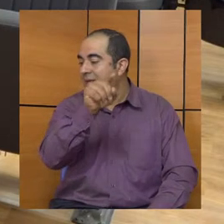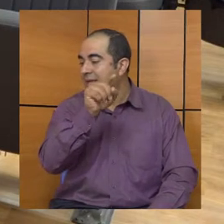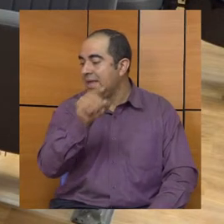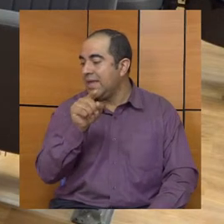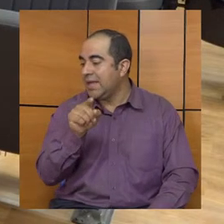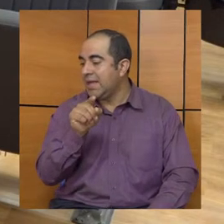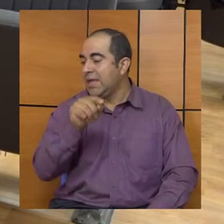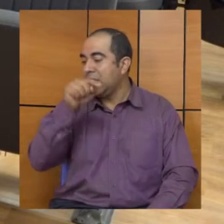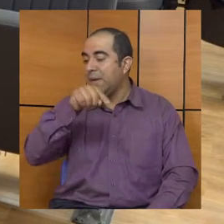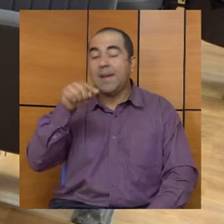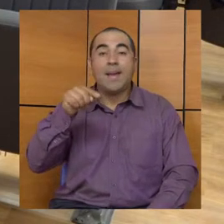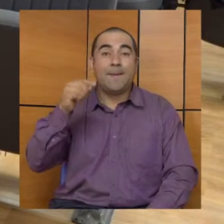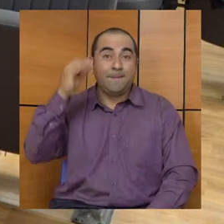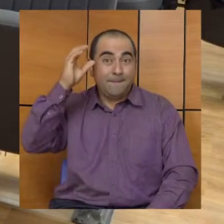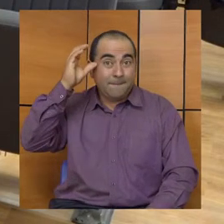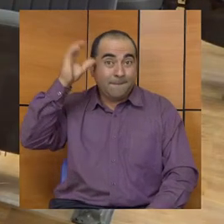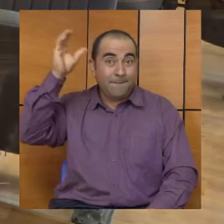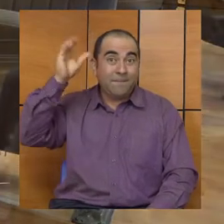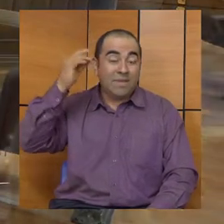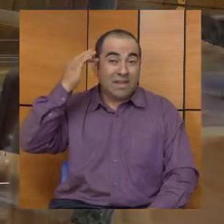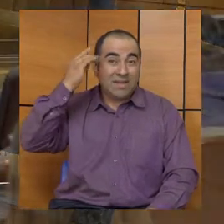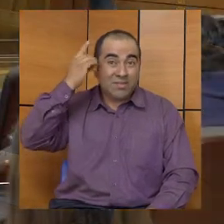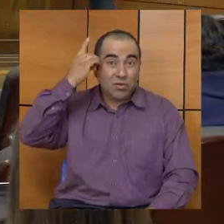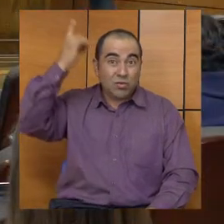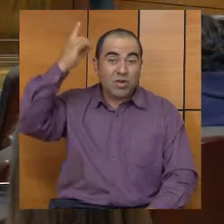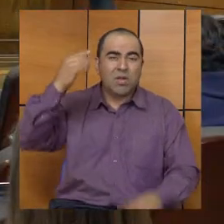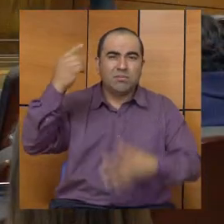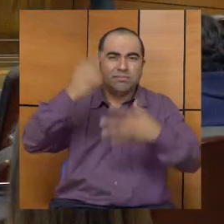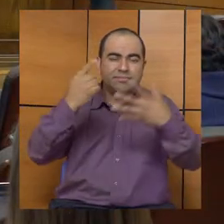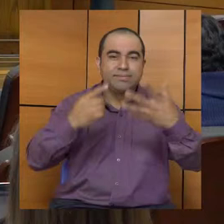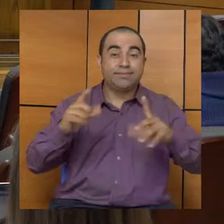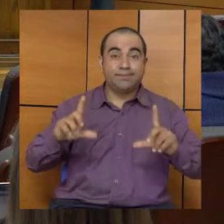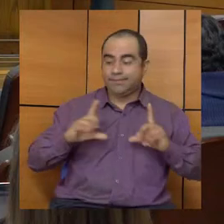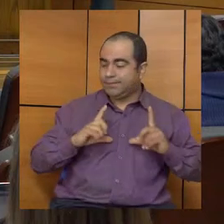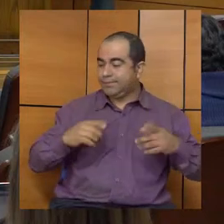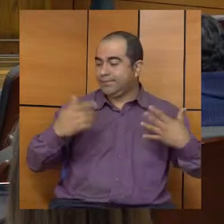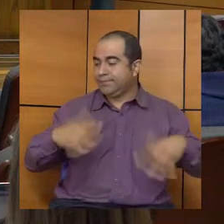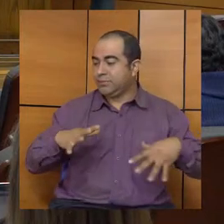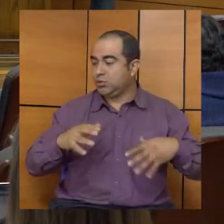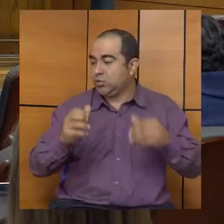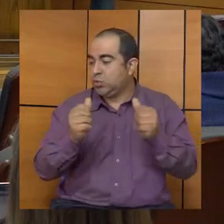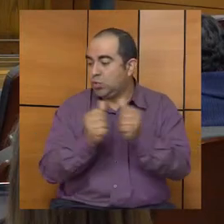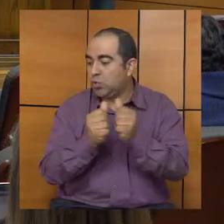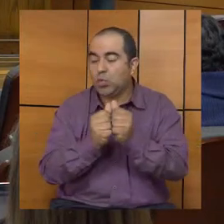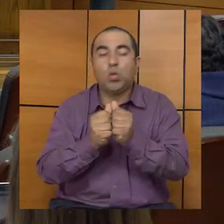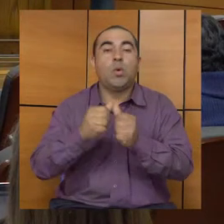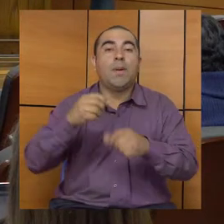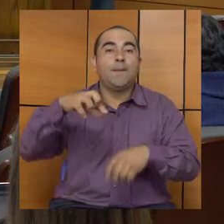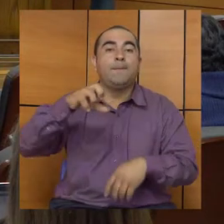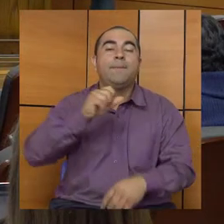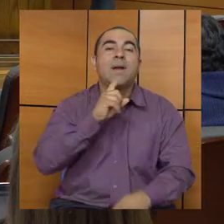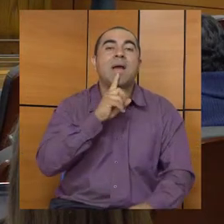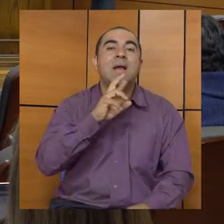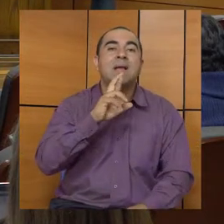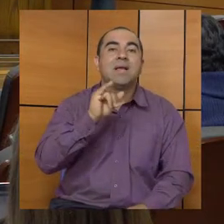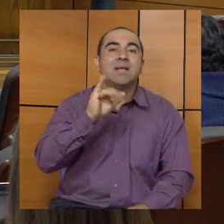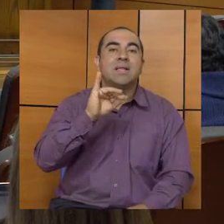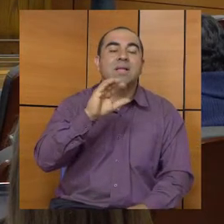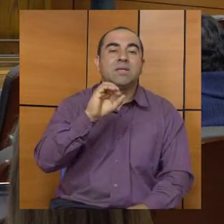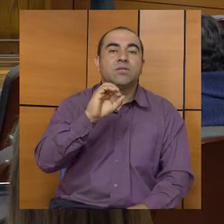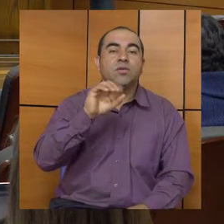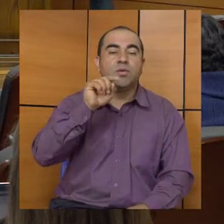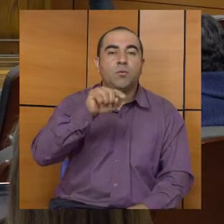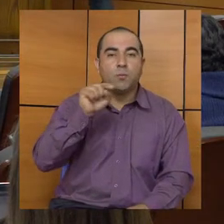académica de nuestra facultad y que participa junto al doctor Patricio Ramírez en el